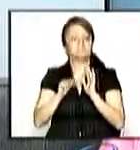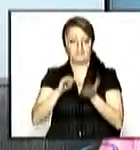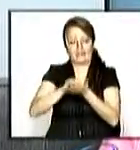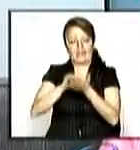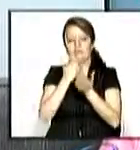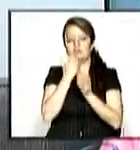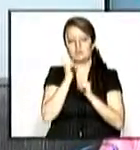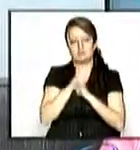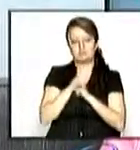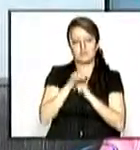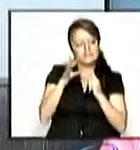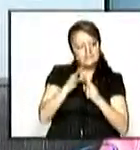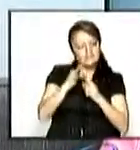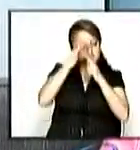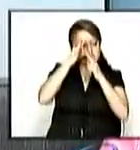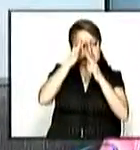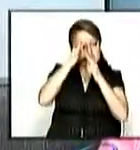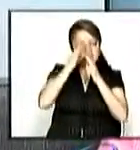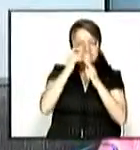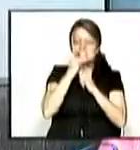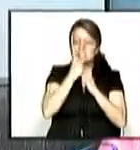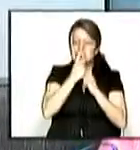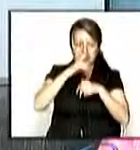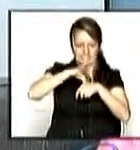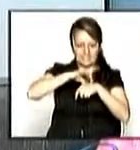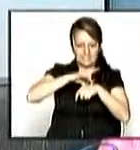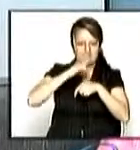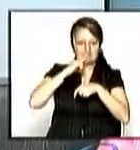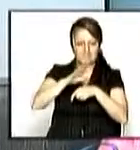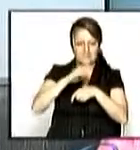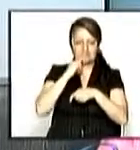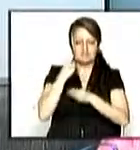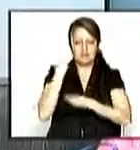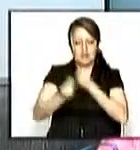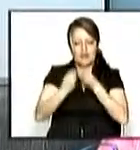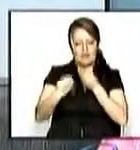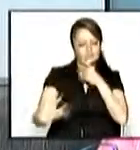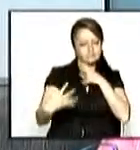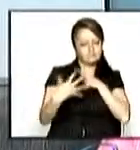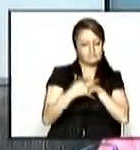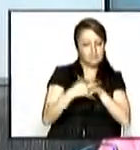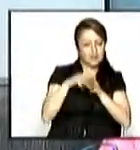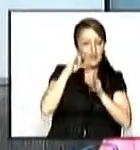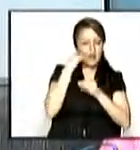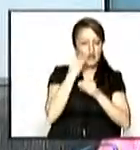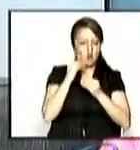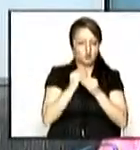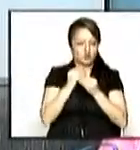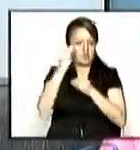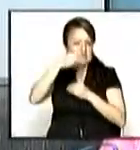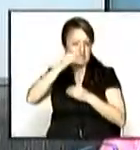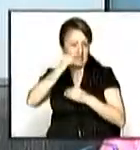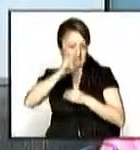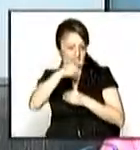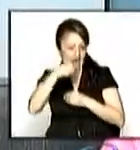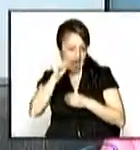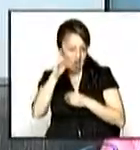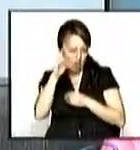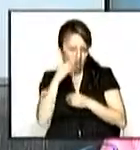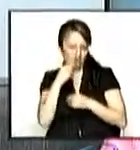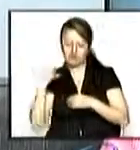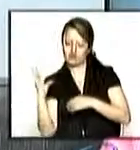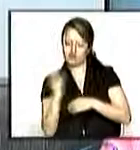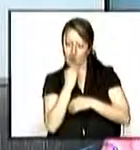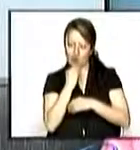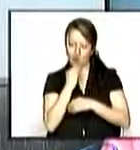la especialización de la odontología que relaciona todos los órganos del sistema estomatognático, que es